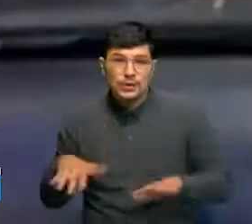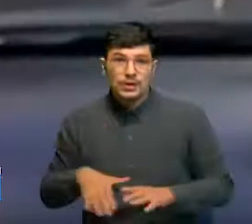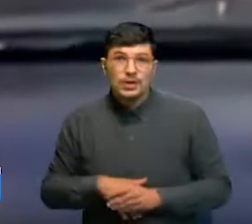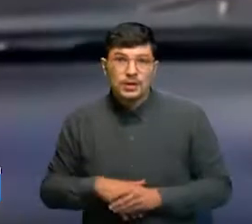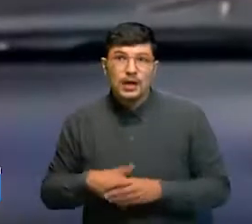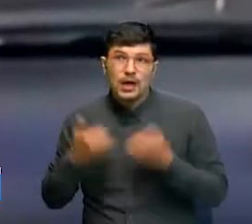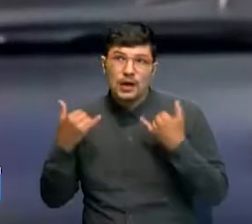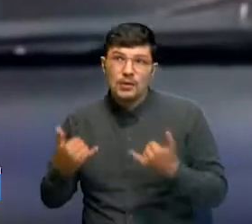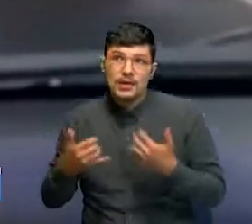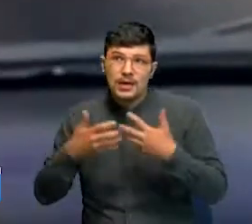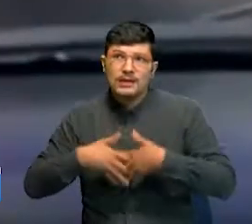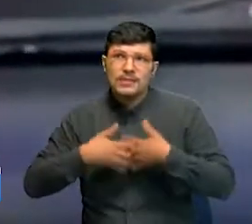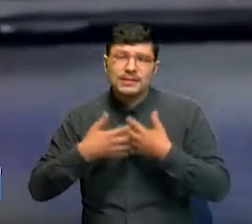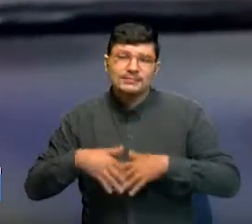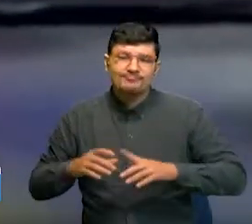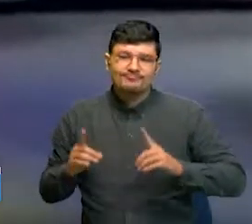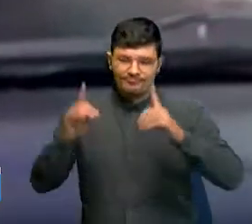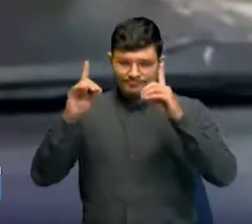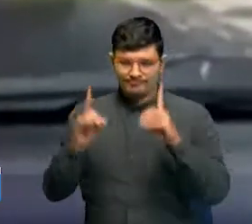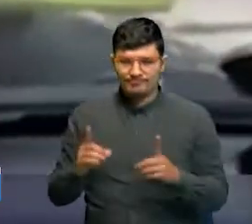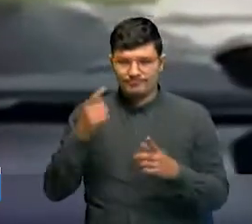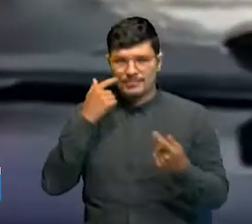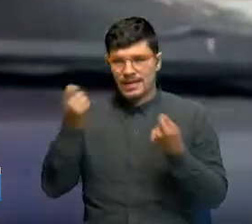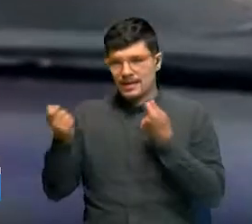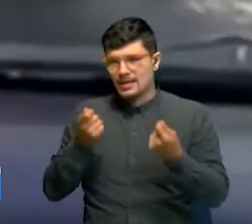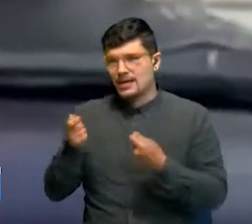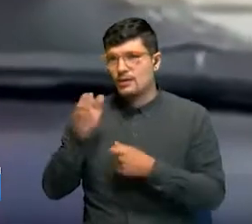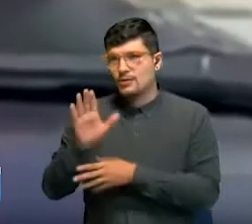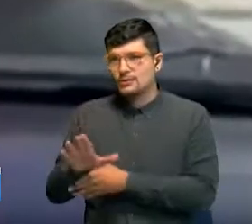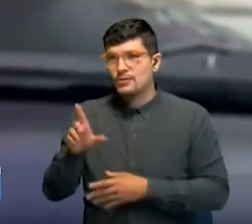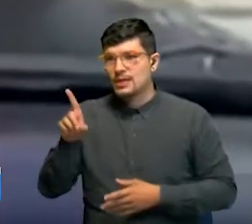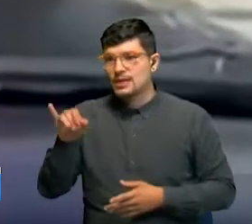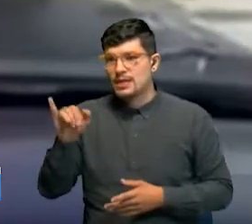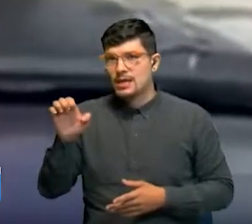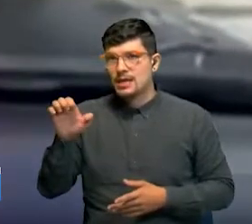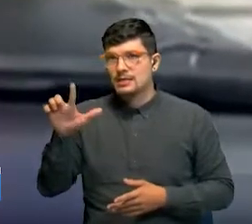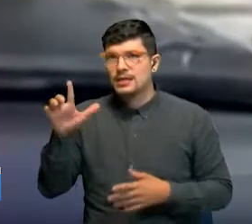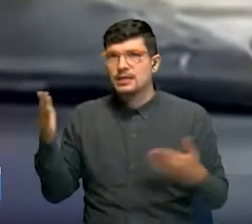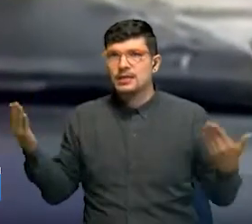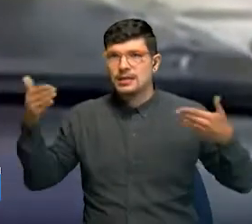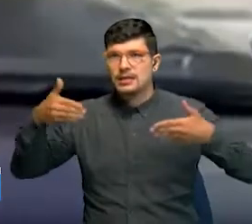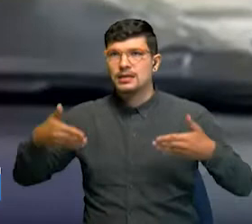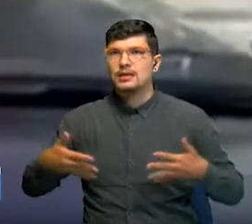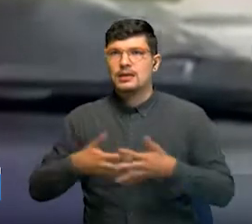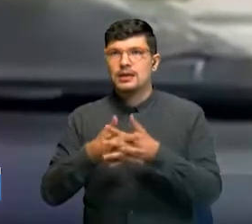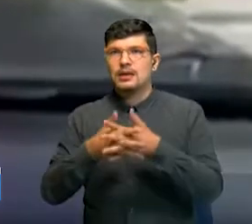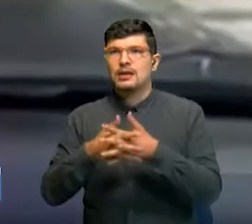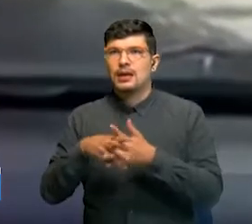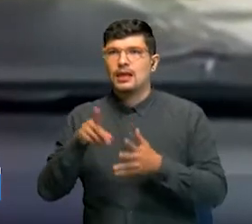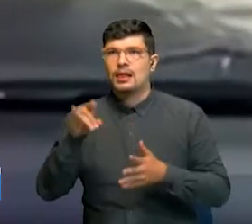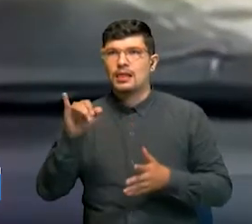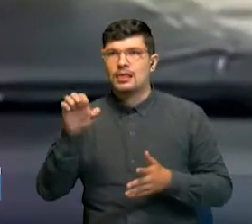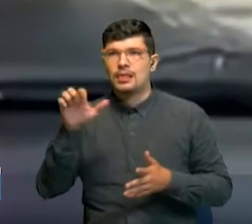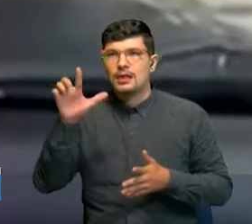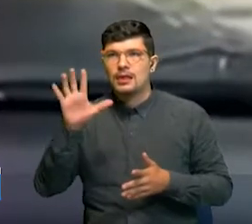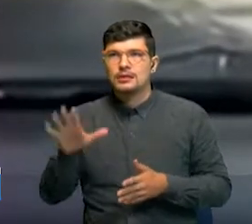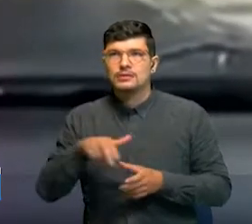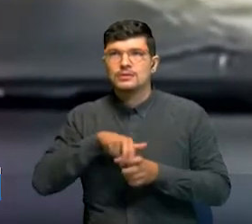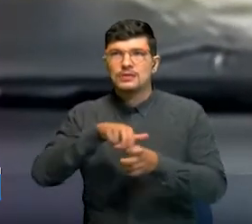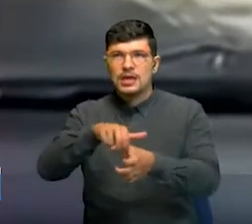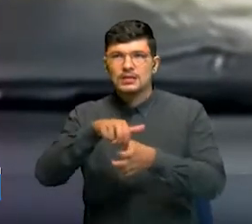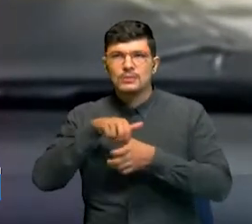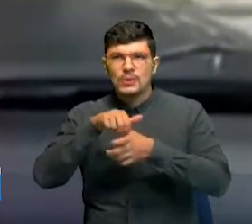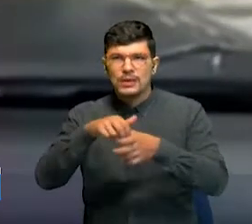los operadores de Metrolínea optaron por manejarlo con diésel mezclado, o como el diésel que transporta cualquier